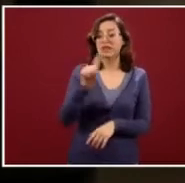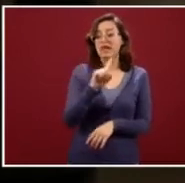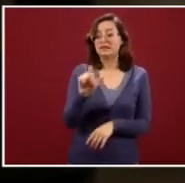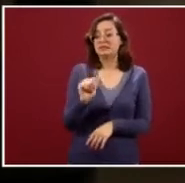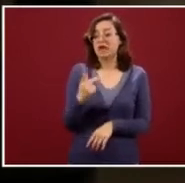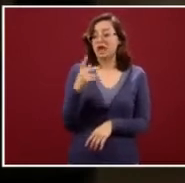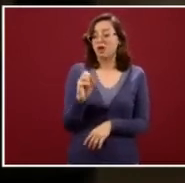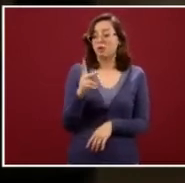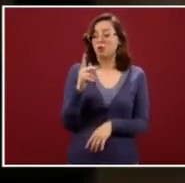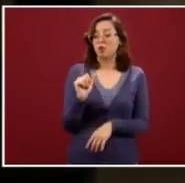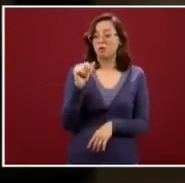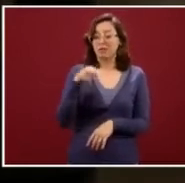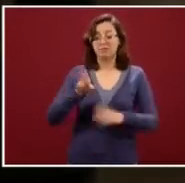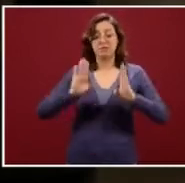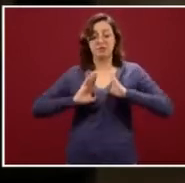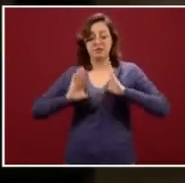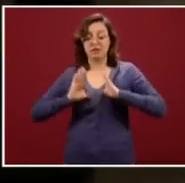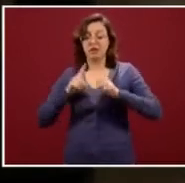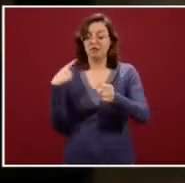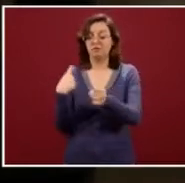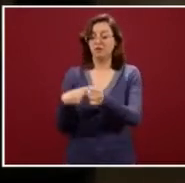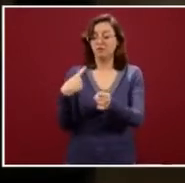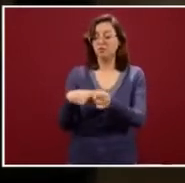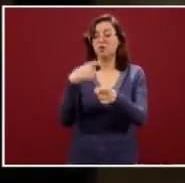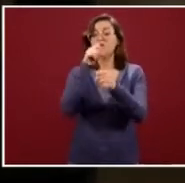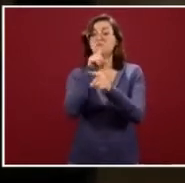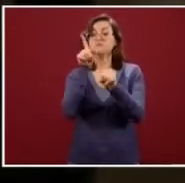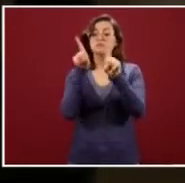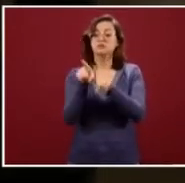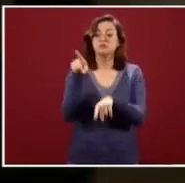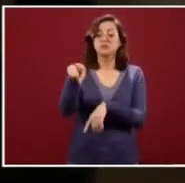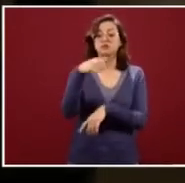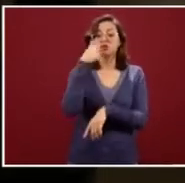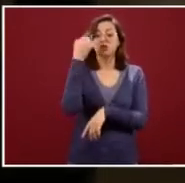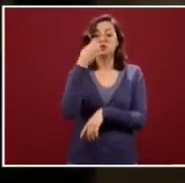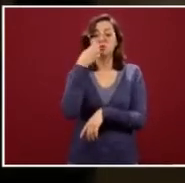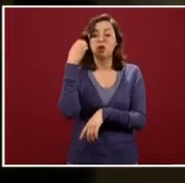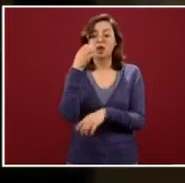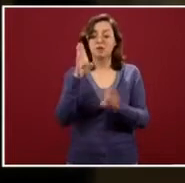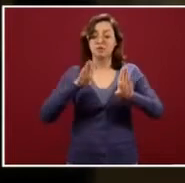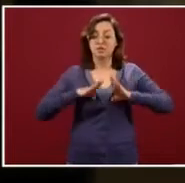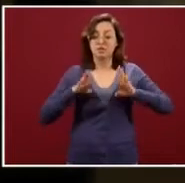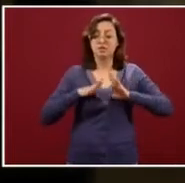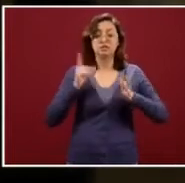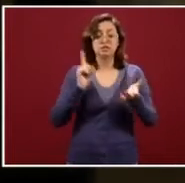varios casos y también en el Colegio Militar. Y pues saber